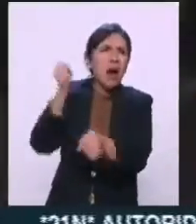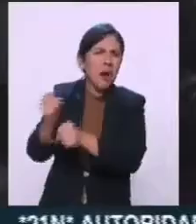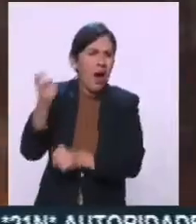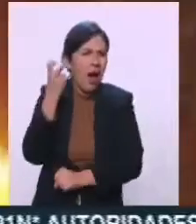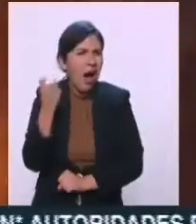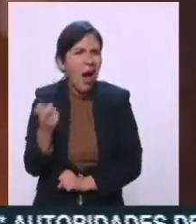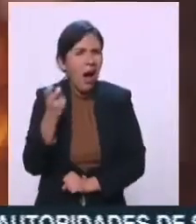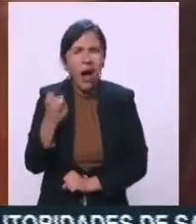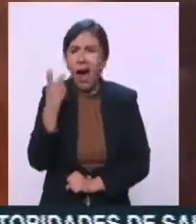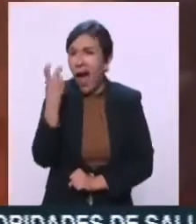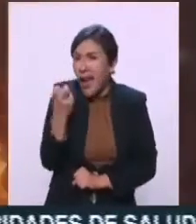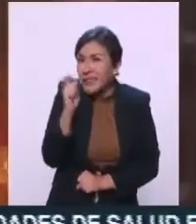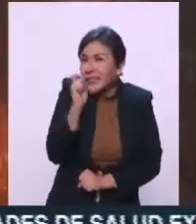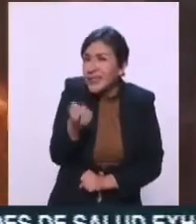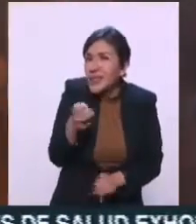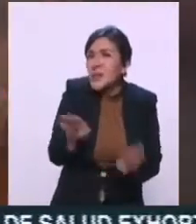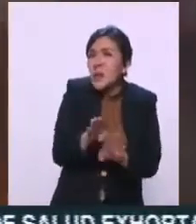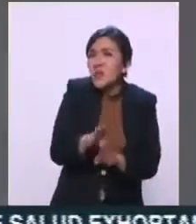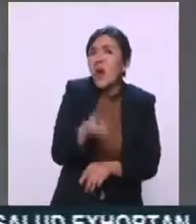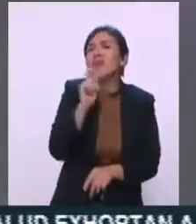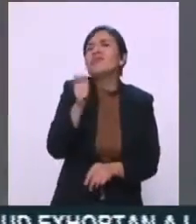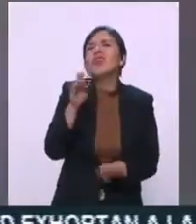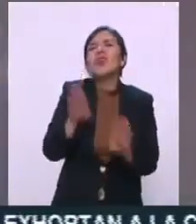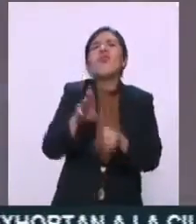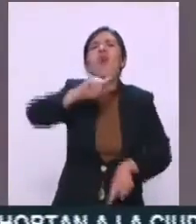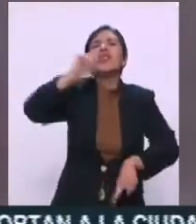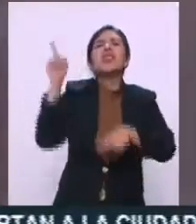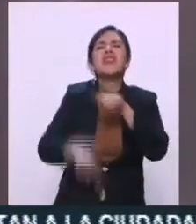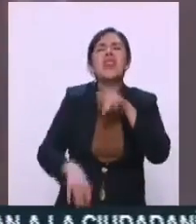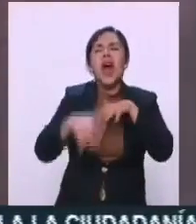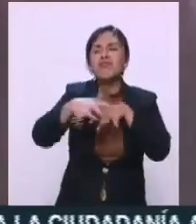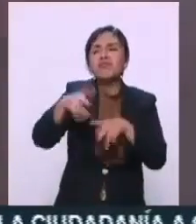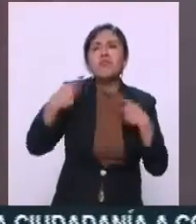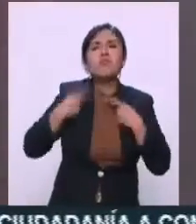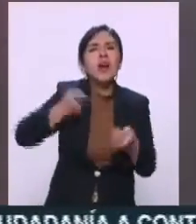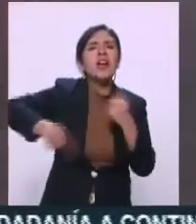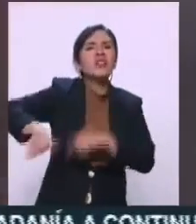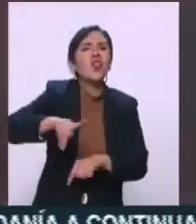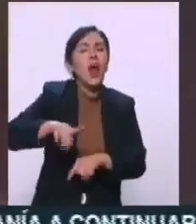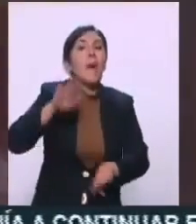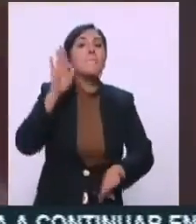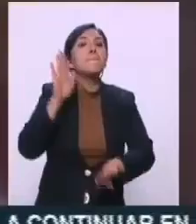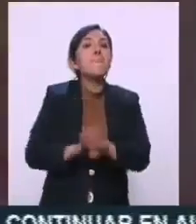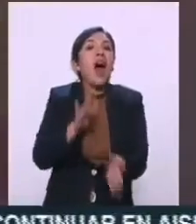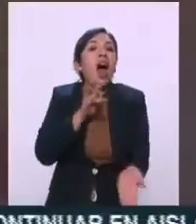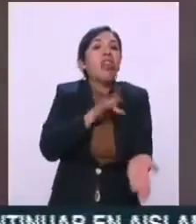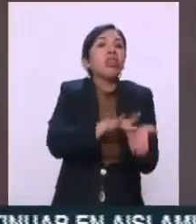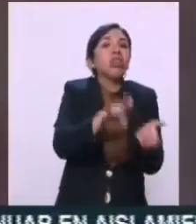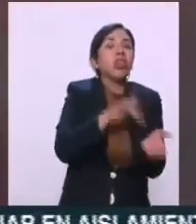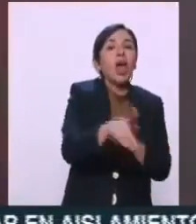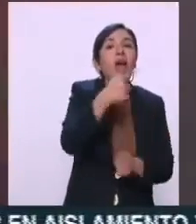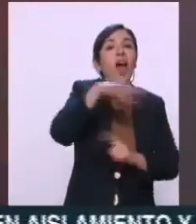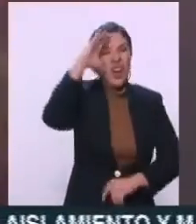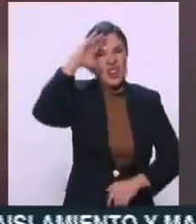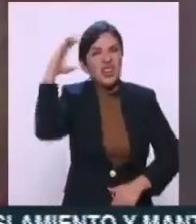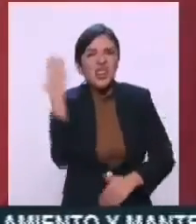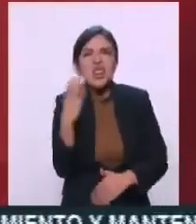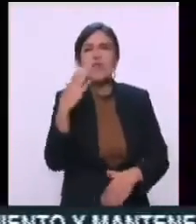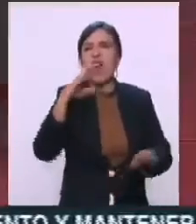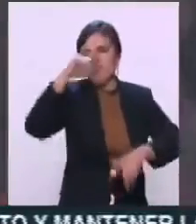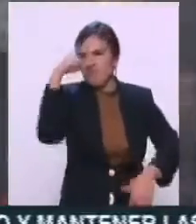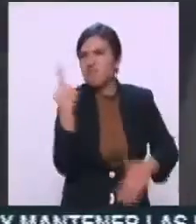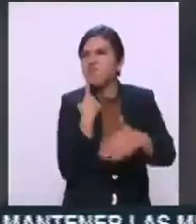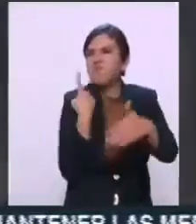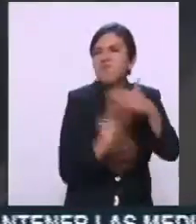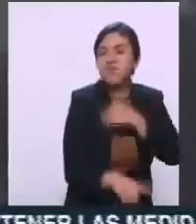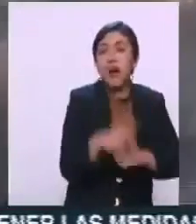cuetones. De lo que se trata es de desvirtuar a la protesta social, de abonar en favor de su criminalización.